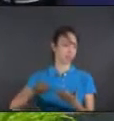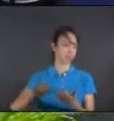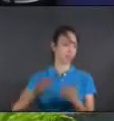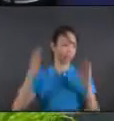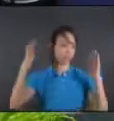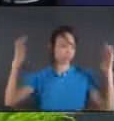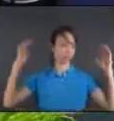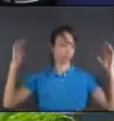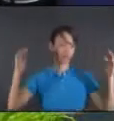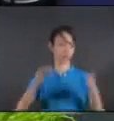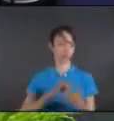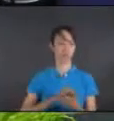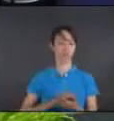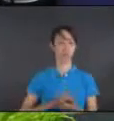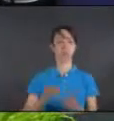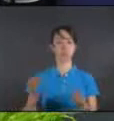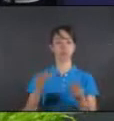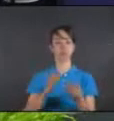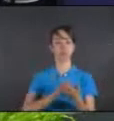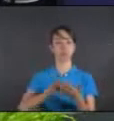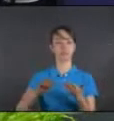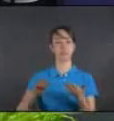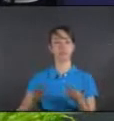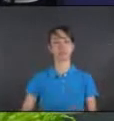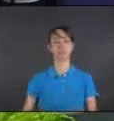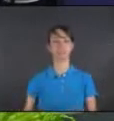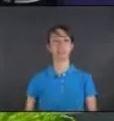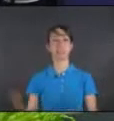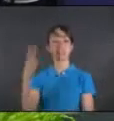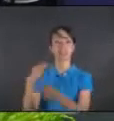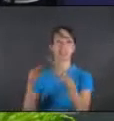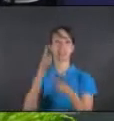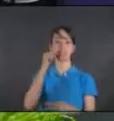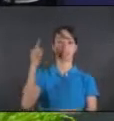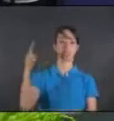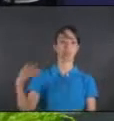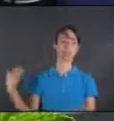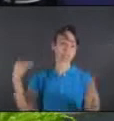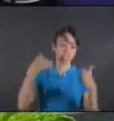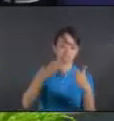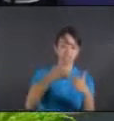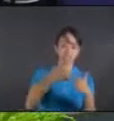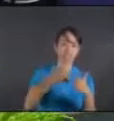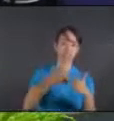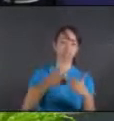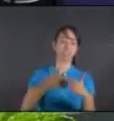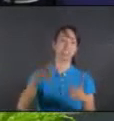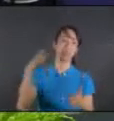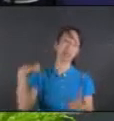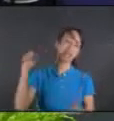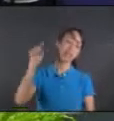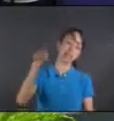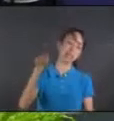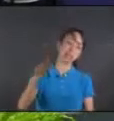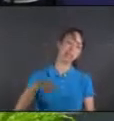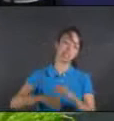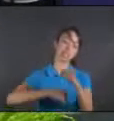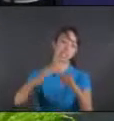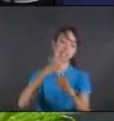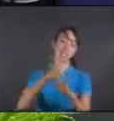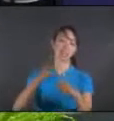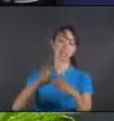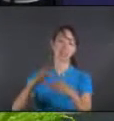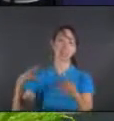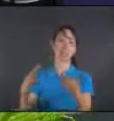defecto. Tomarás de la vacada un novillo sin defecto y purificarás el santuario.